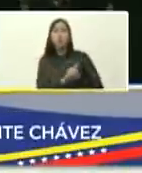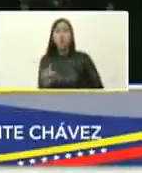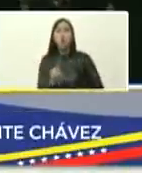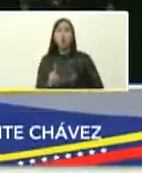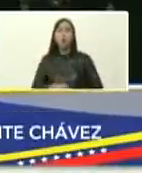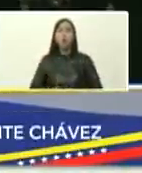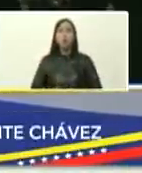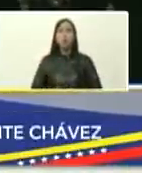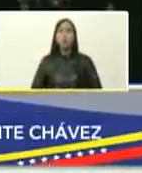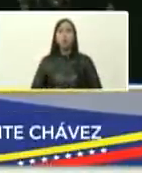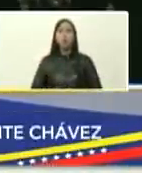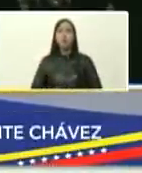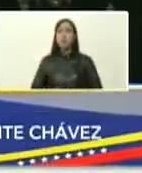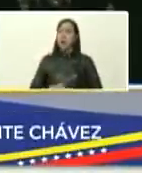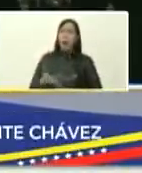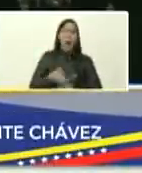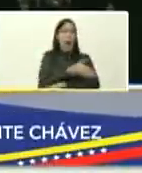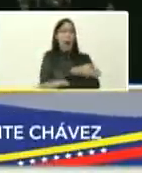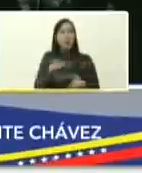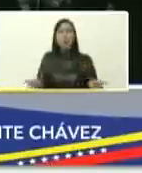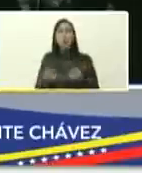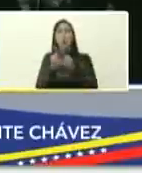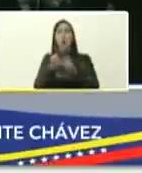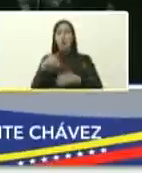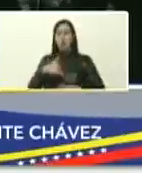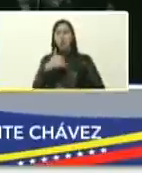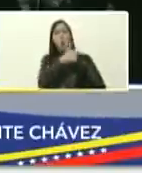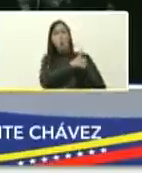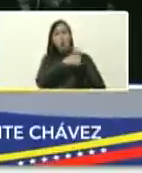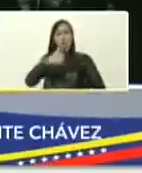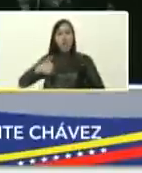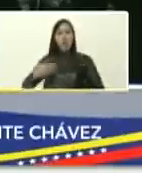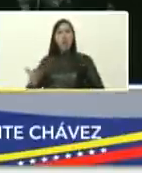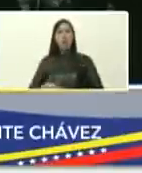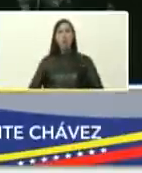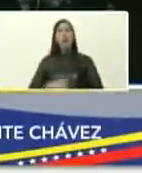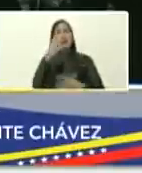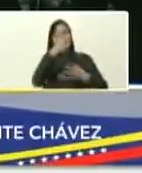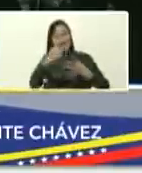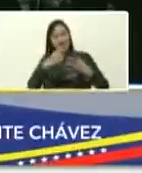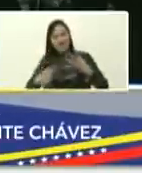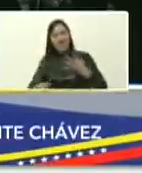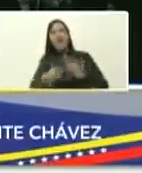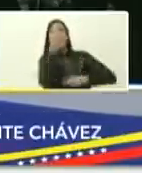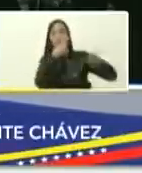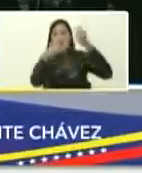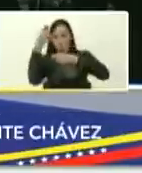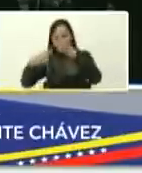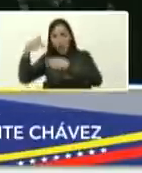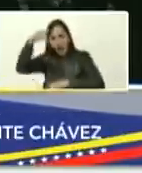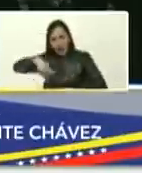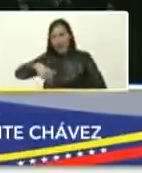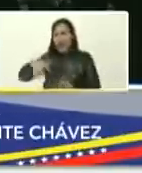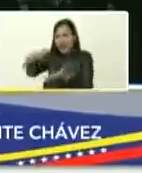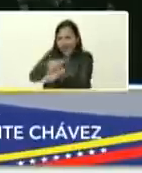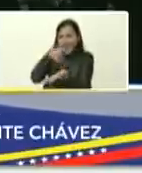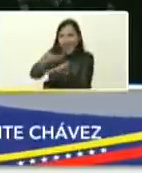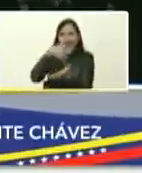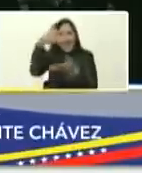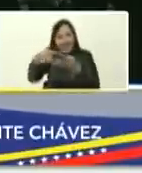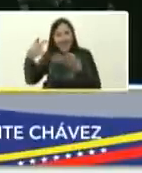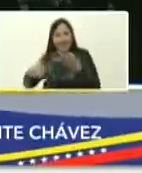que nos amarraron 100 años a nosotros. Yo lo que quiero es que diversifiquemos todas las fuentes de riqueza,